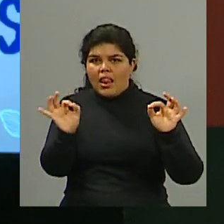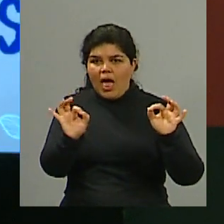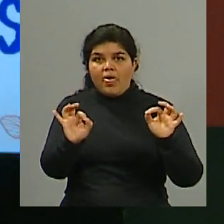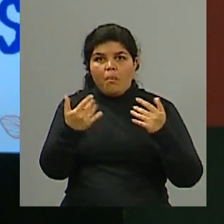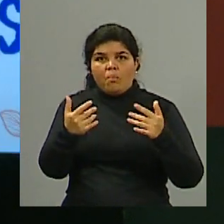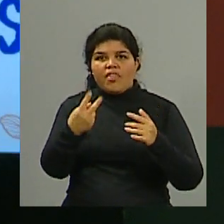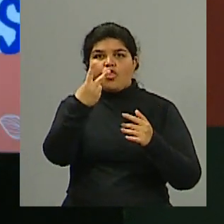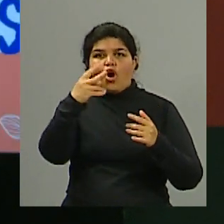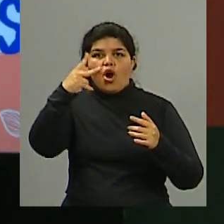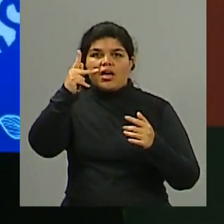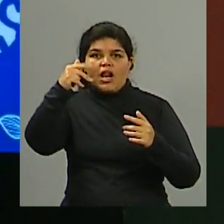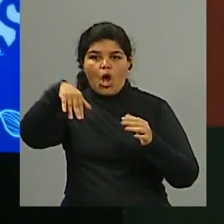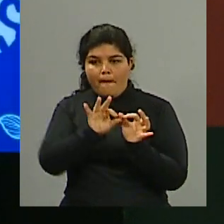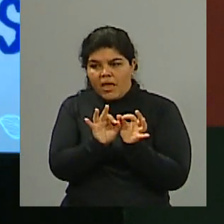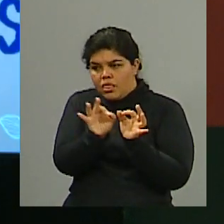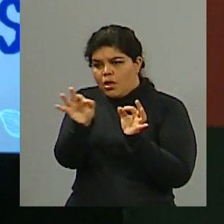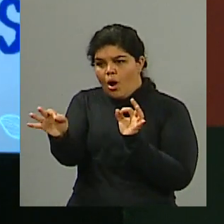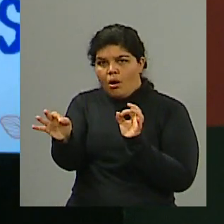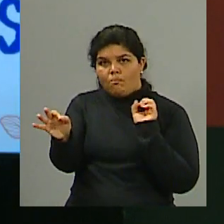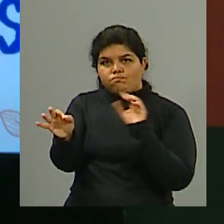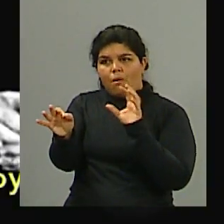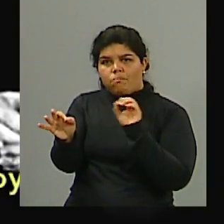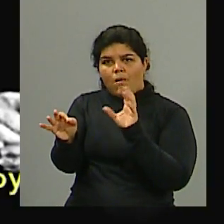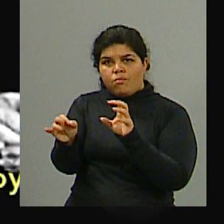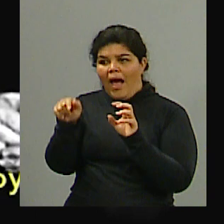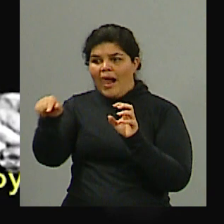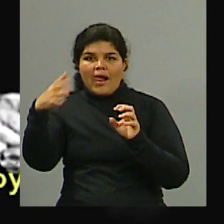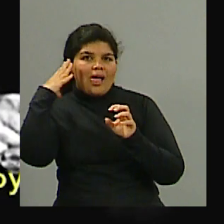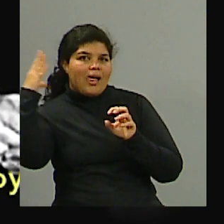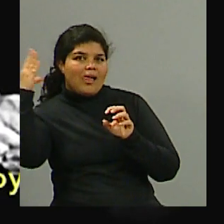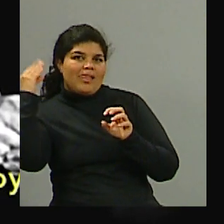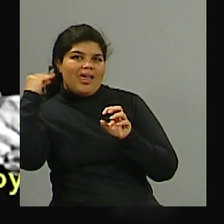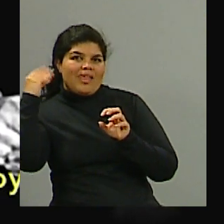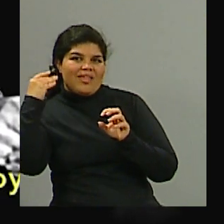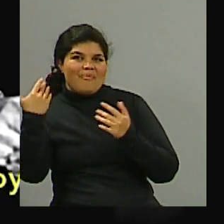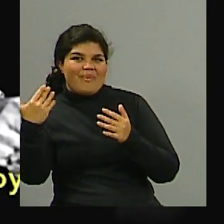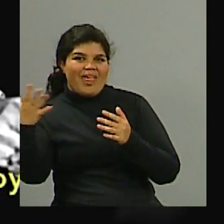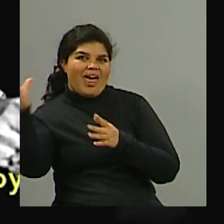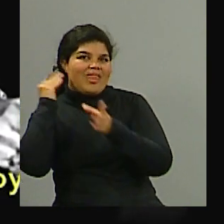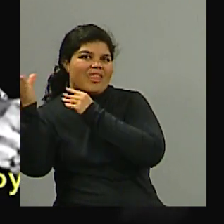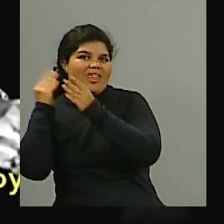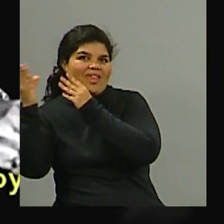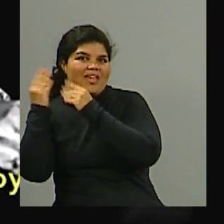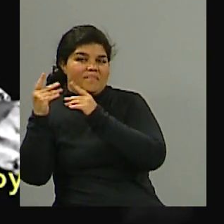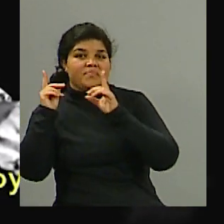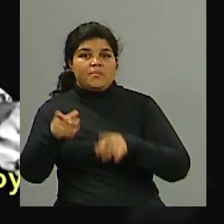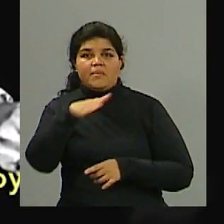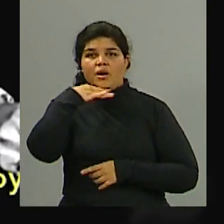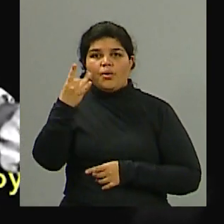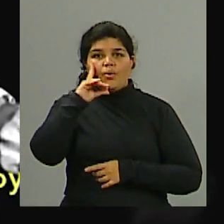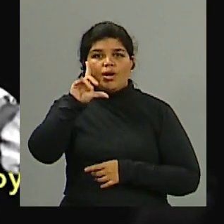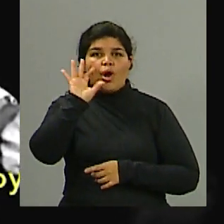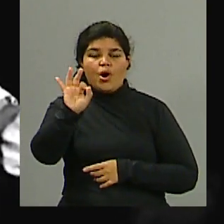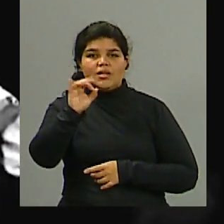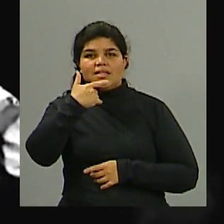para enviar señales a través del Atlántico, 1901 aproximadamente. Después, el español Julio Cervera transmite la voz humana